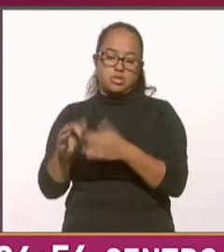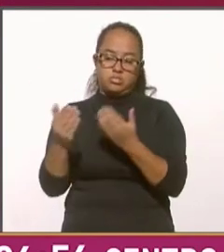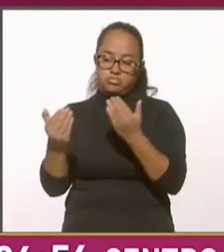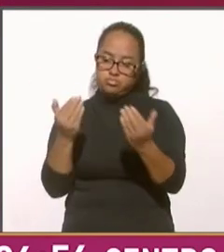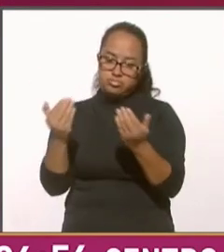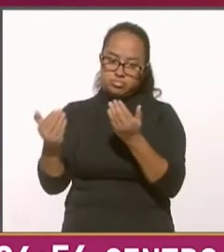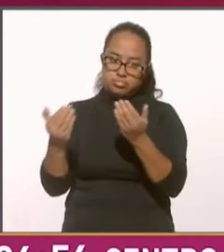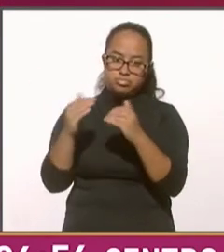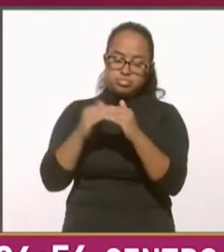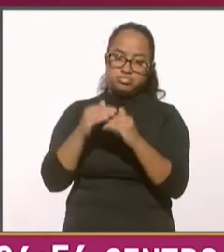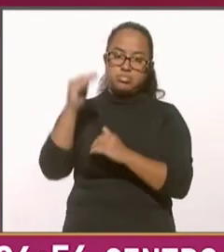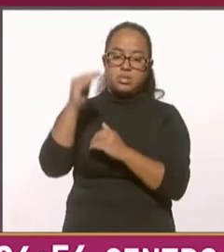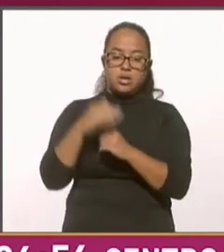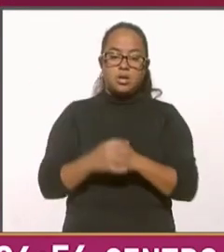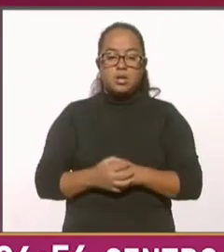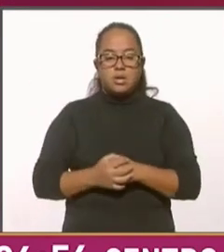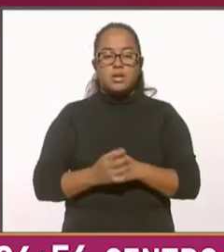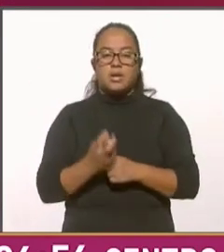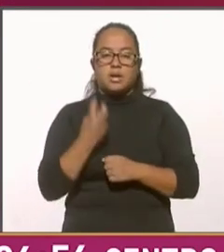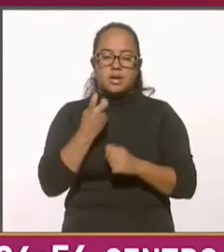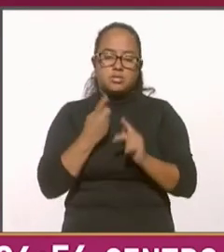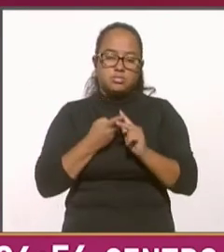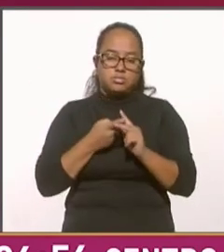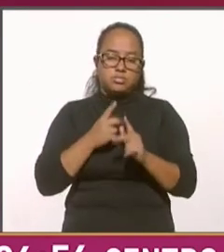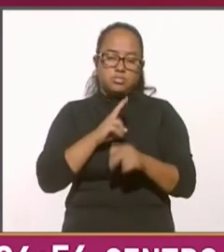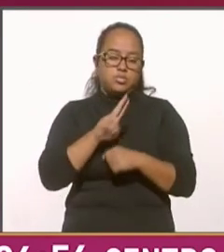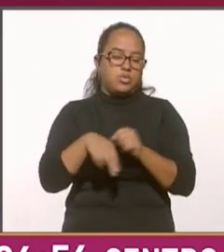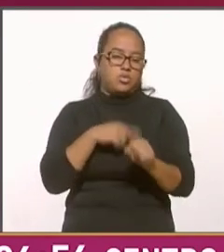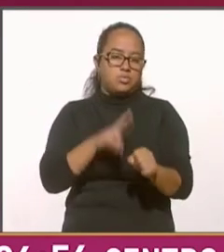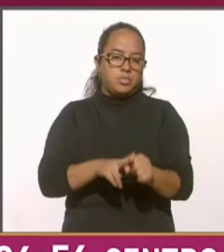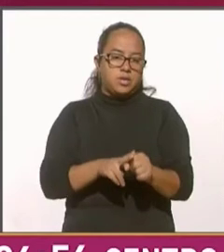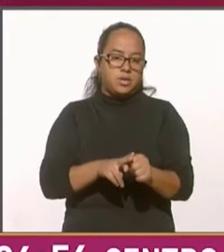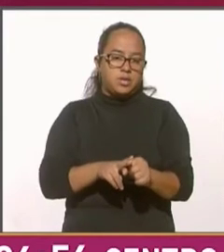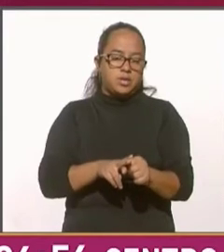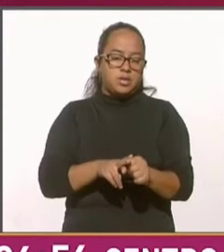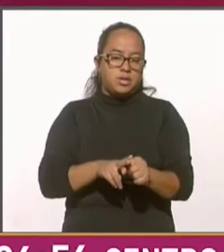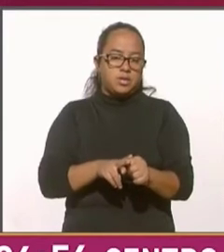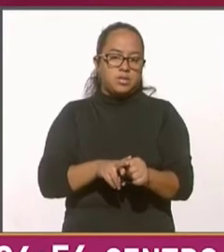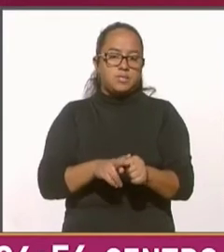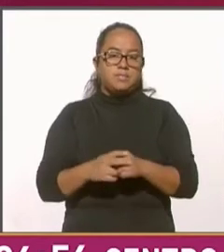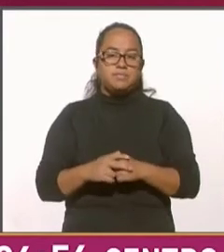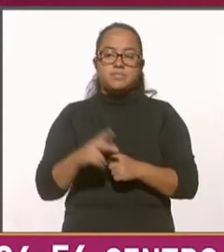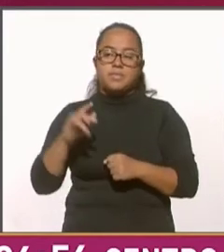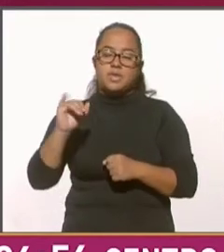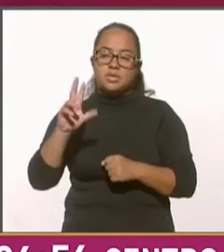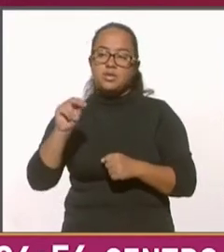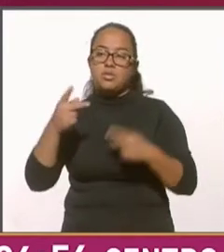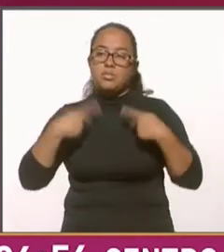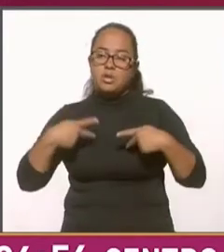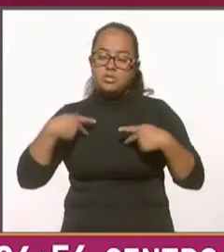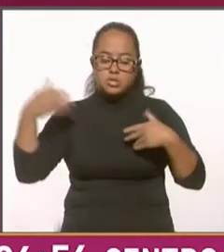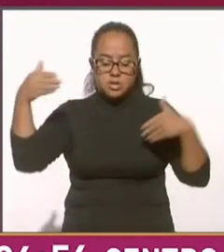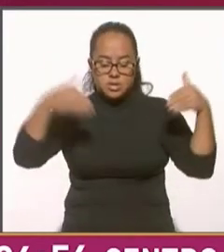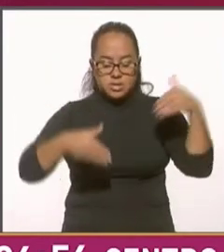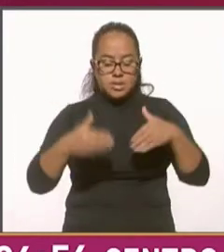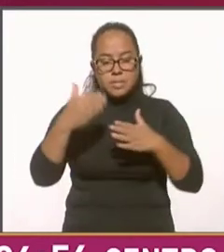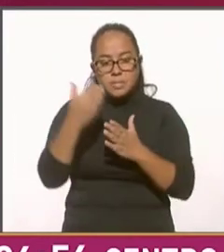de aritmética normal, común, es simplemente si entraron menos, salieron menos en el mes